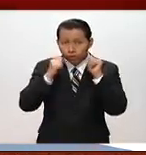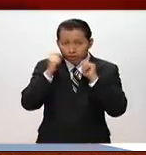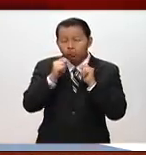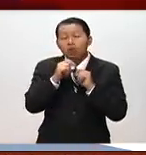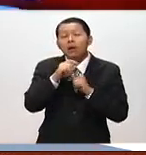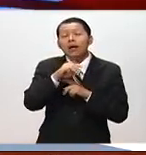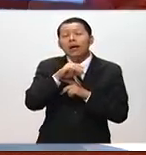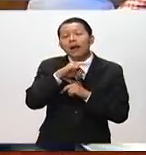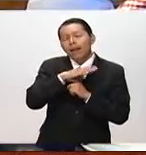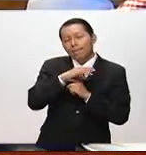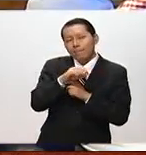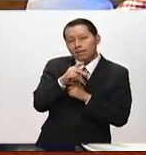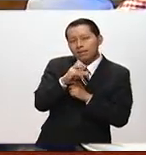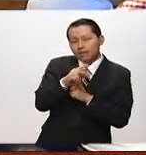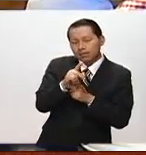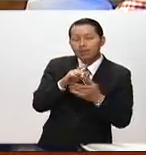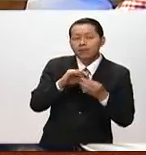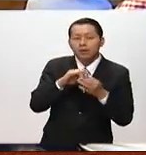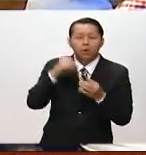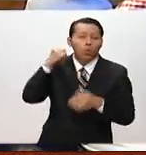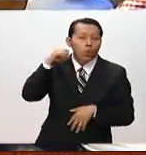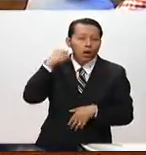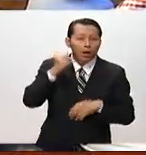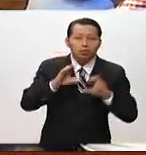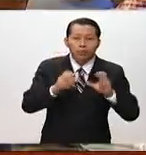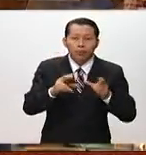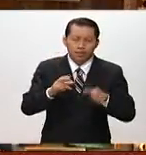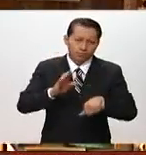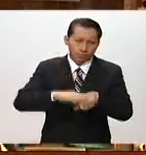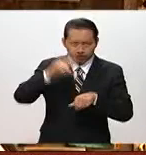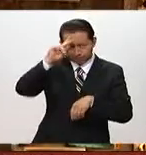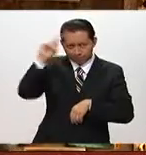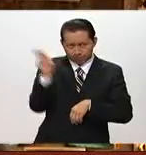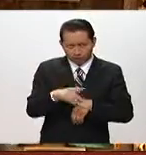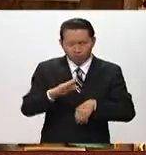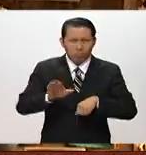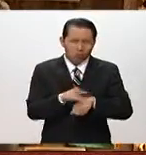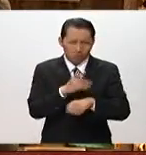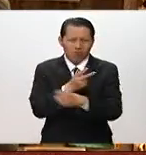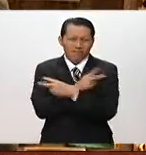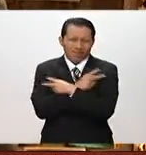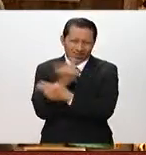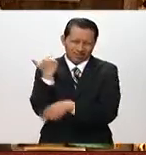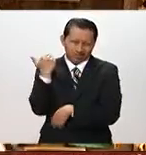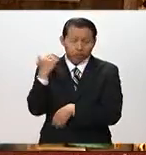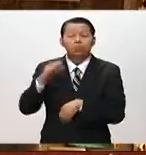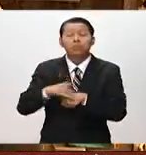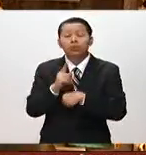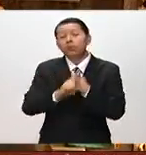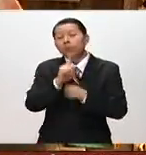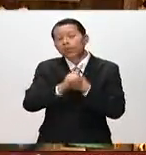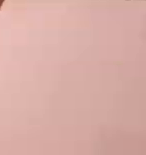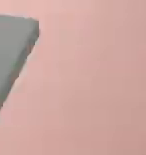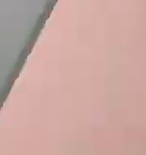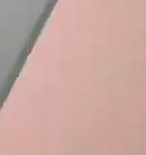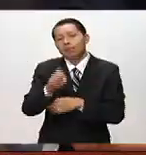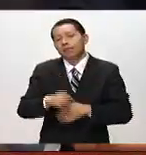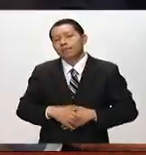Madrid, informó que Oaxaca y Chiapas son los estados más afectados en esta temporada vacacional por los bloqueos de la CENTE.